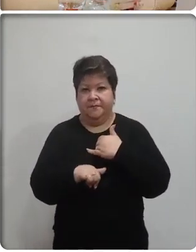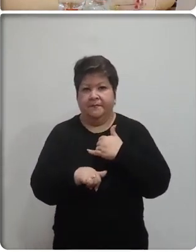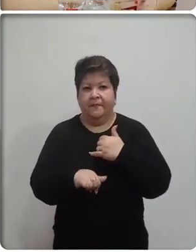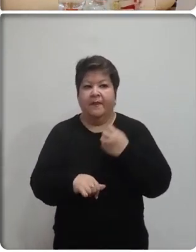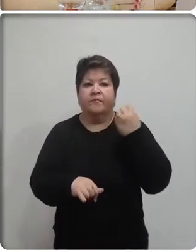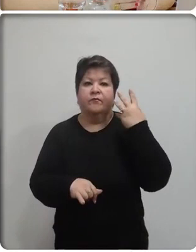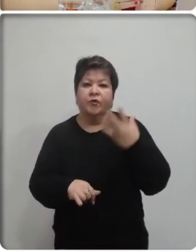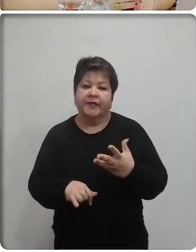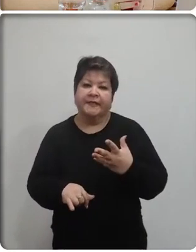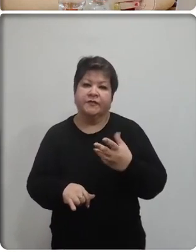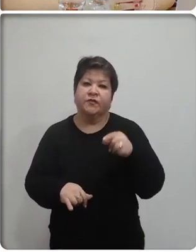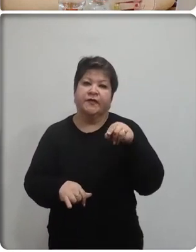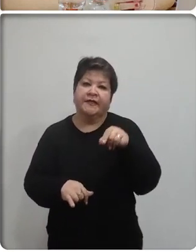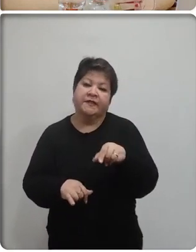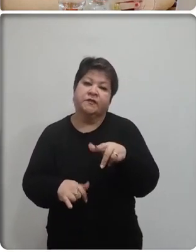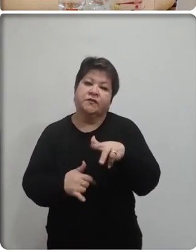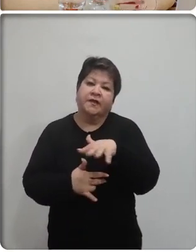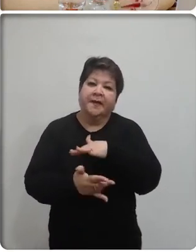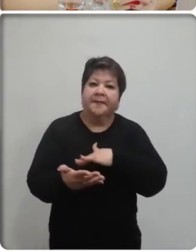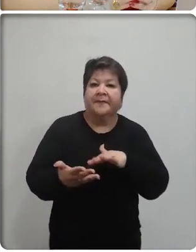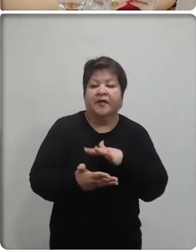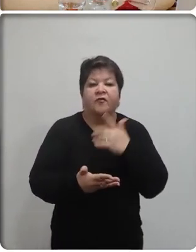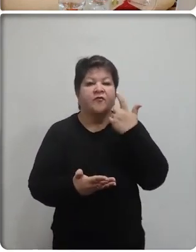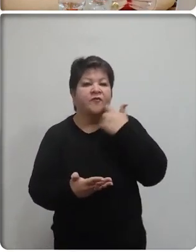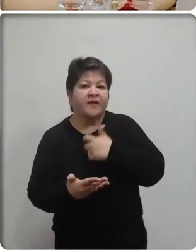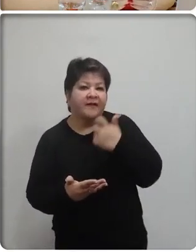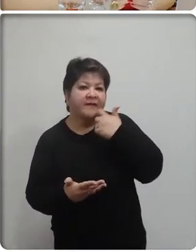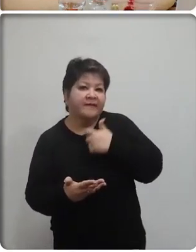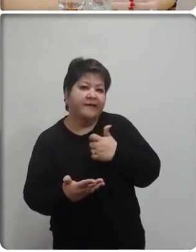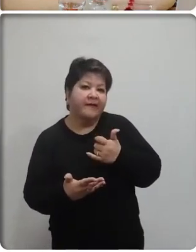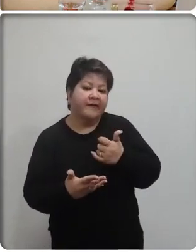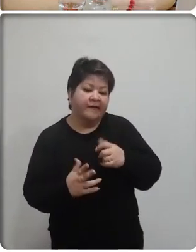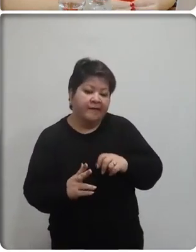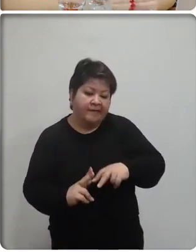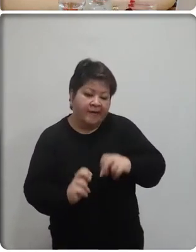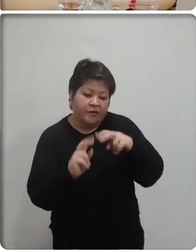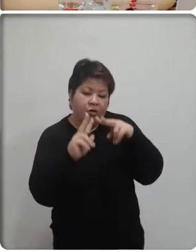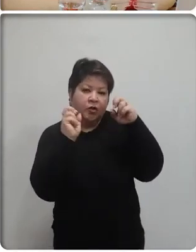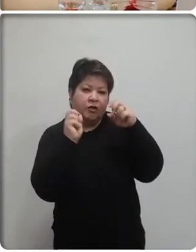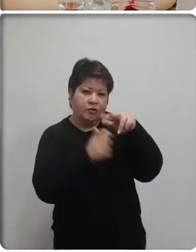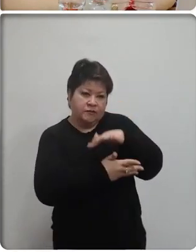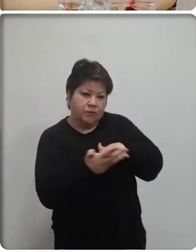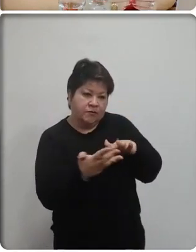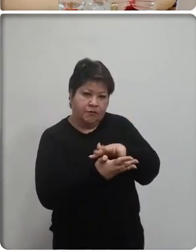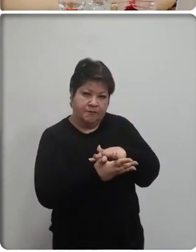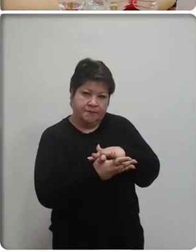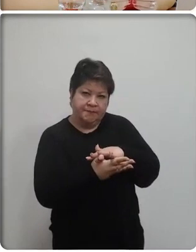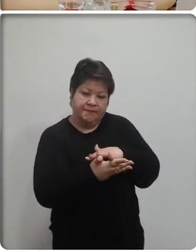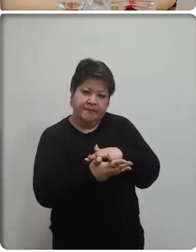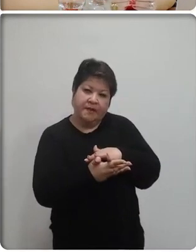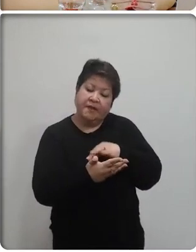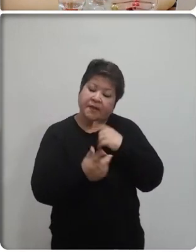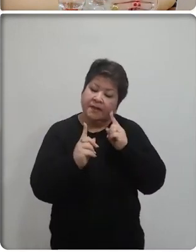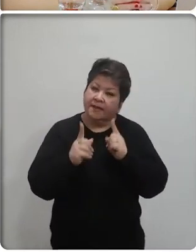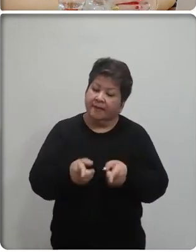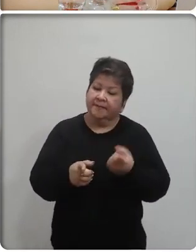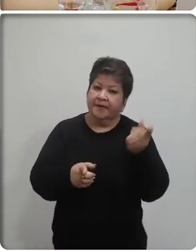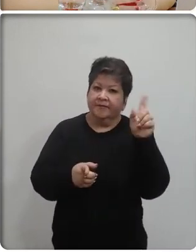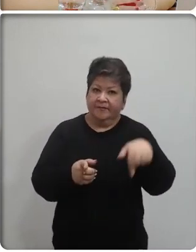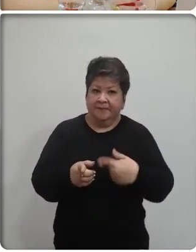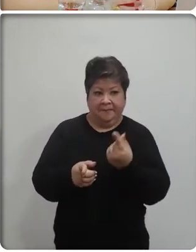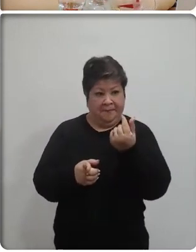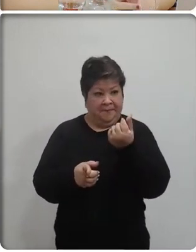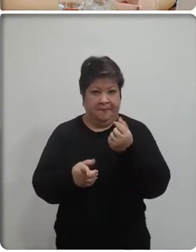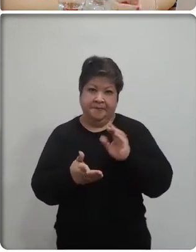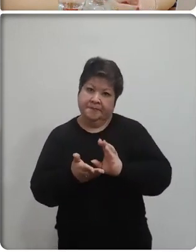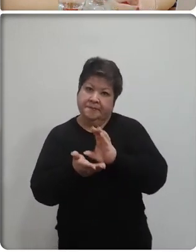ese sentido, con esos aspectos quedaron un poco carentes en lo que fue el diagnóstico de situación. Y por otro, las fuentes de financiamiento, bueno, es algo